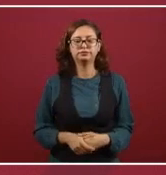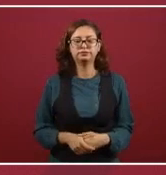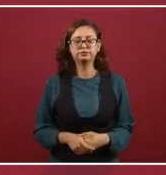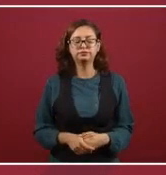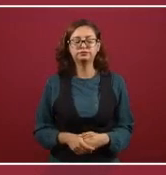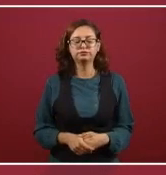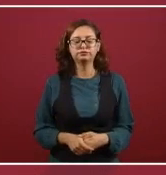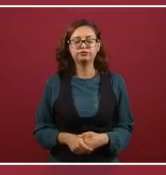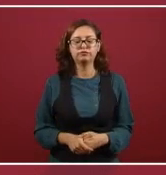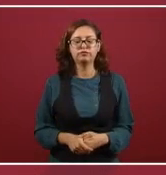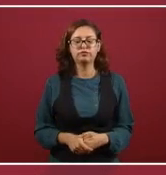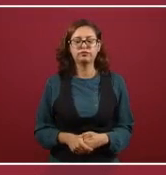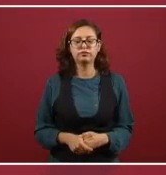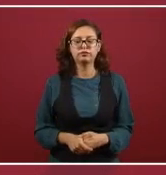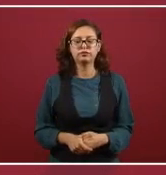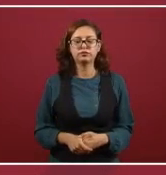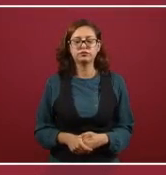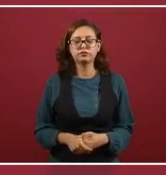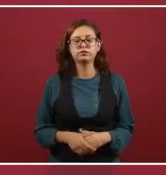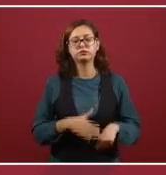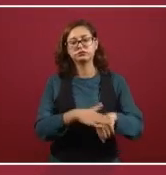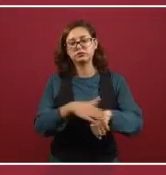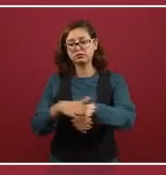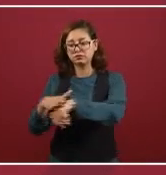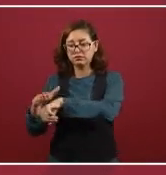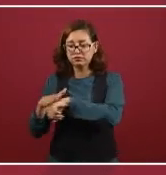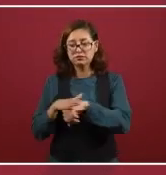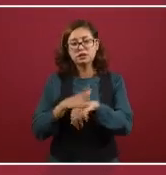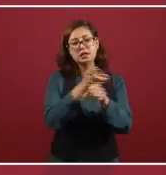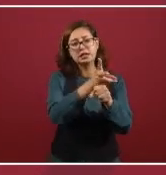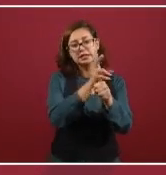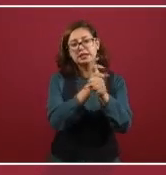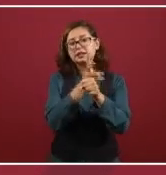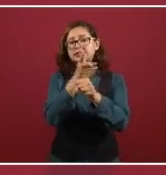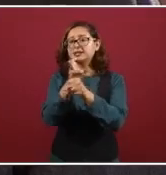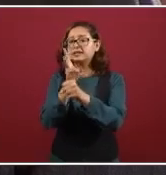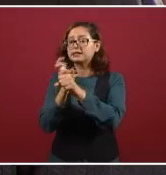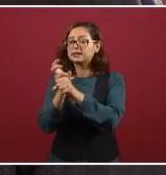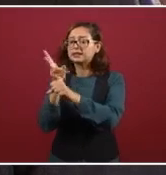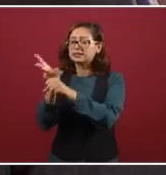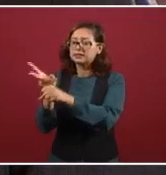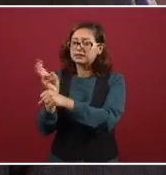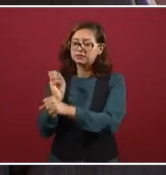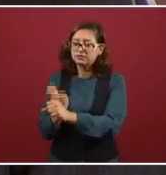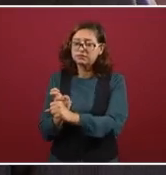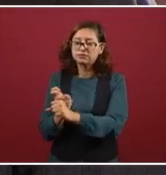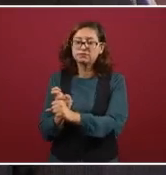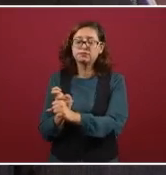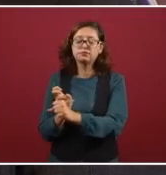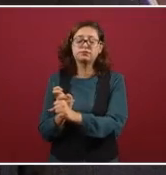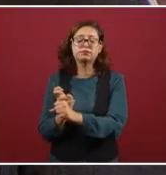Quiero hacer una convocatoria, un llamamiento a